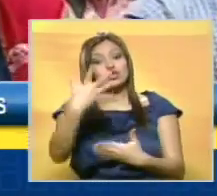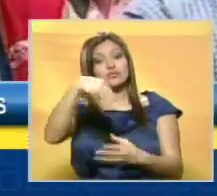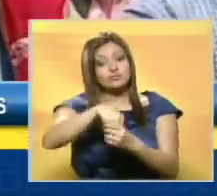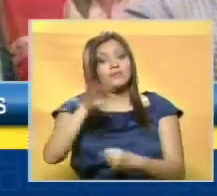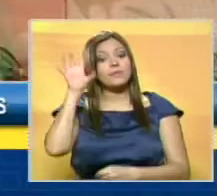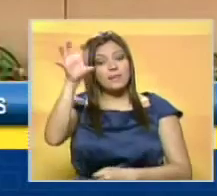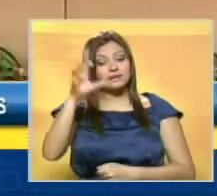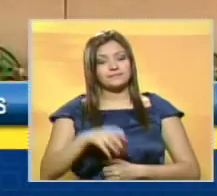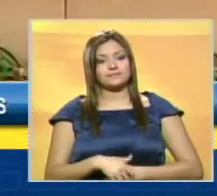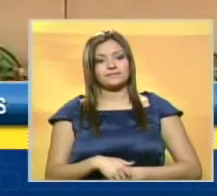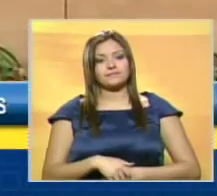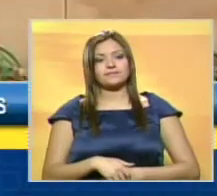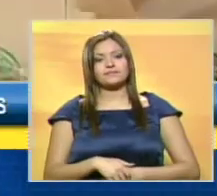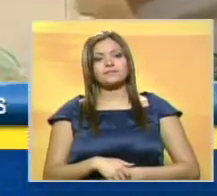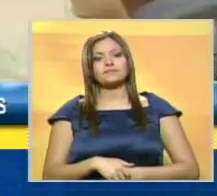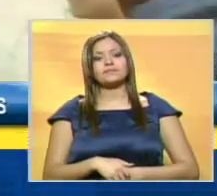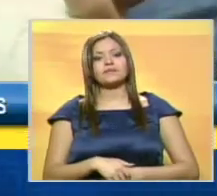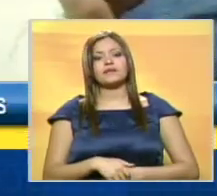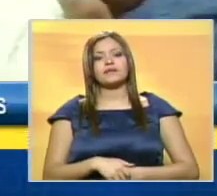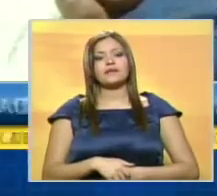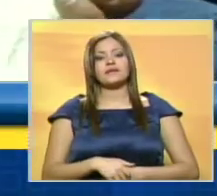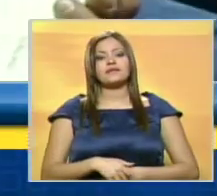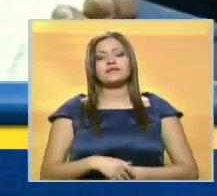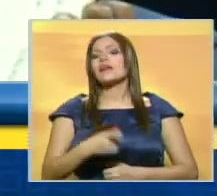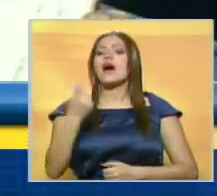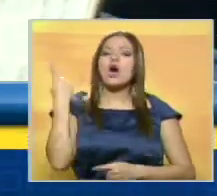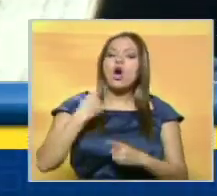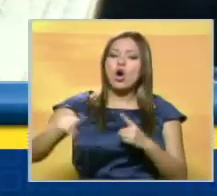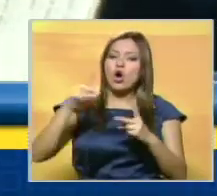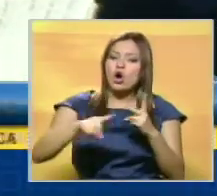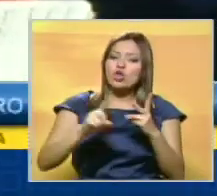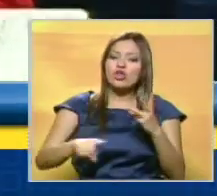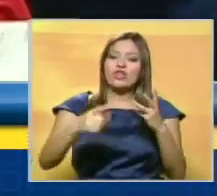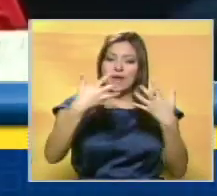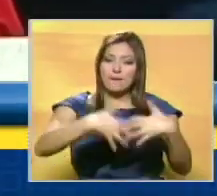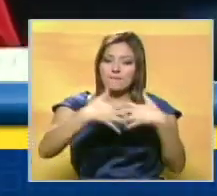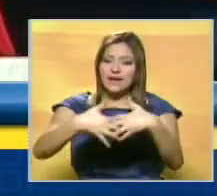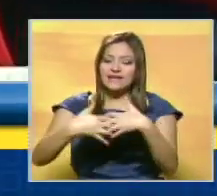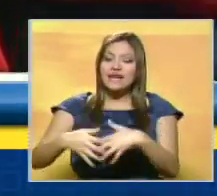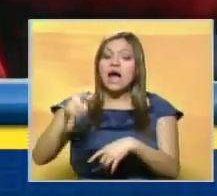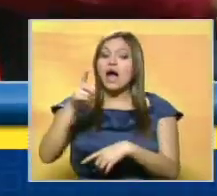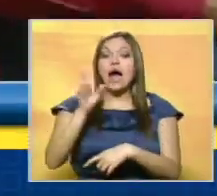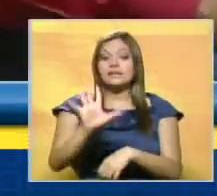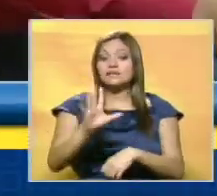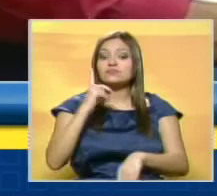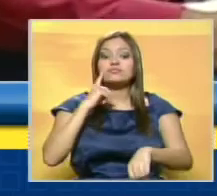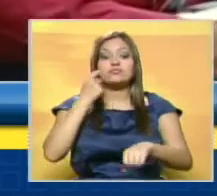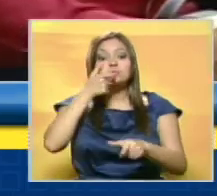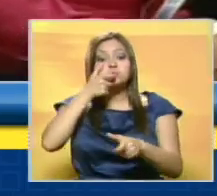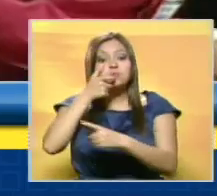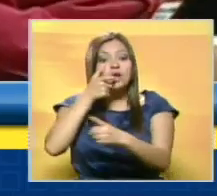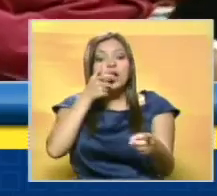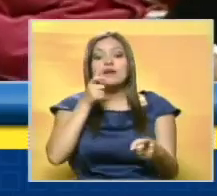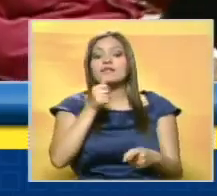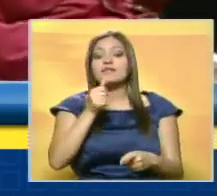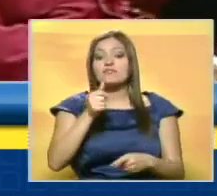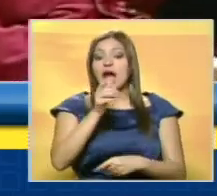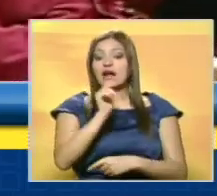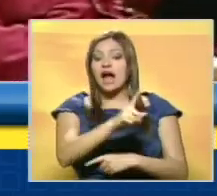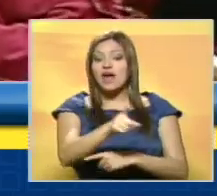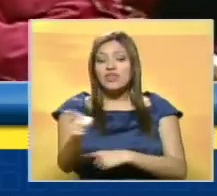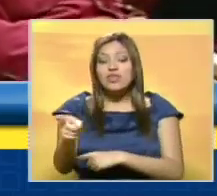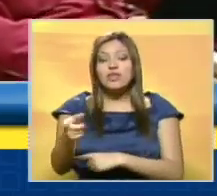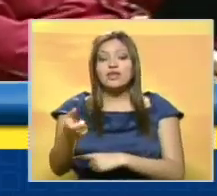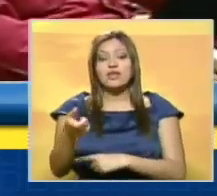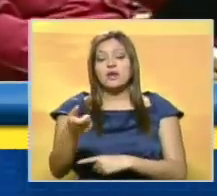país. De Fedecamas, de Consecomercio y Benanchan, a cada quien le llega su hora. No vayan a creer